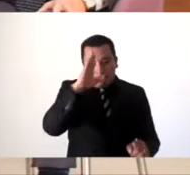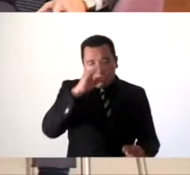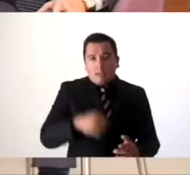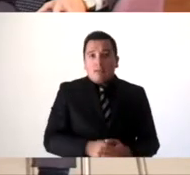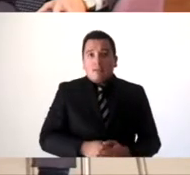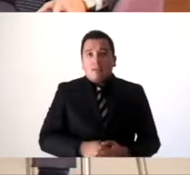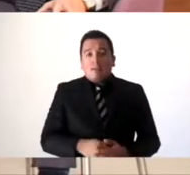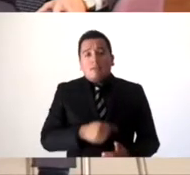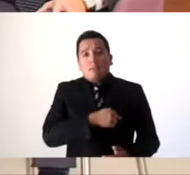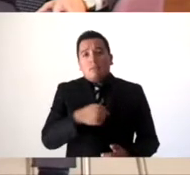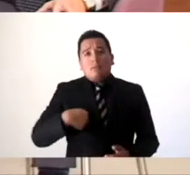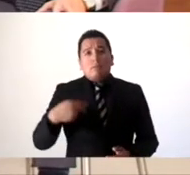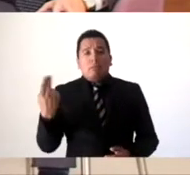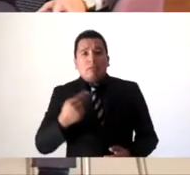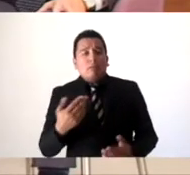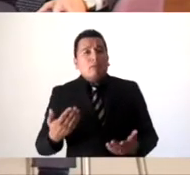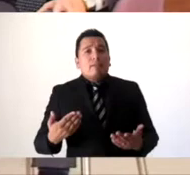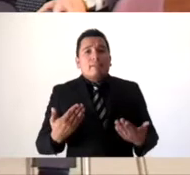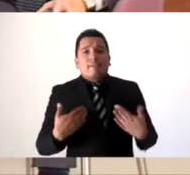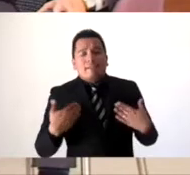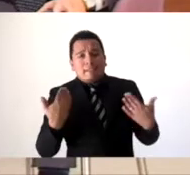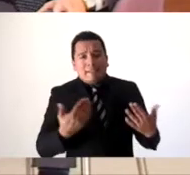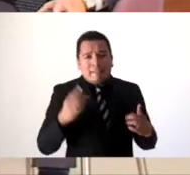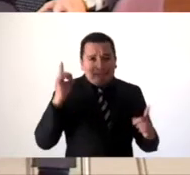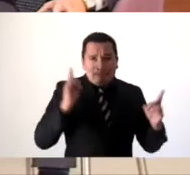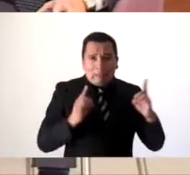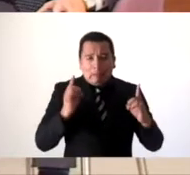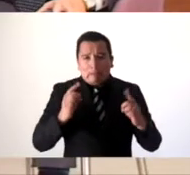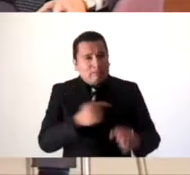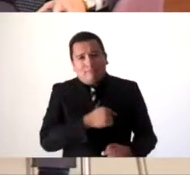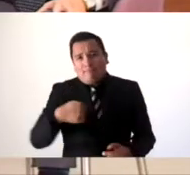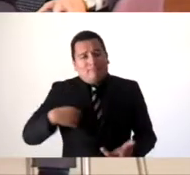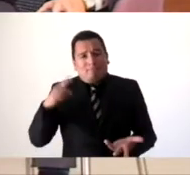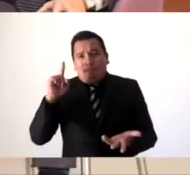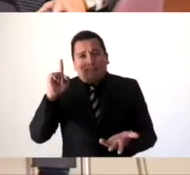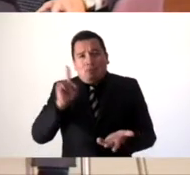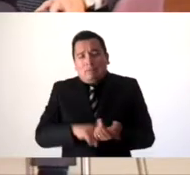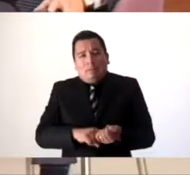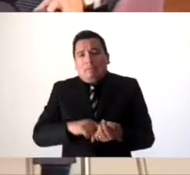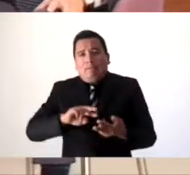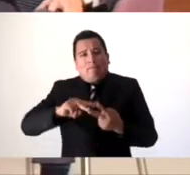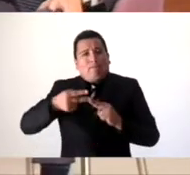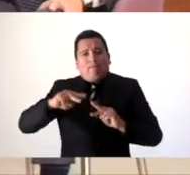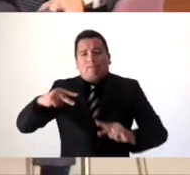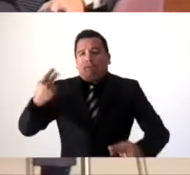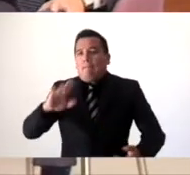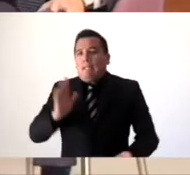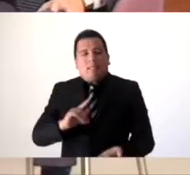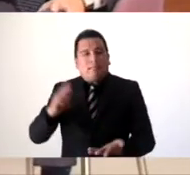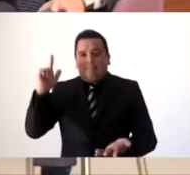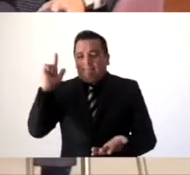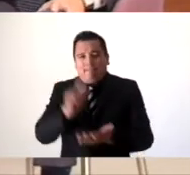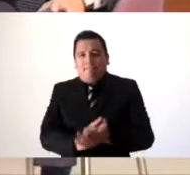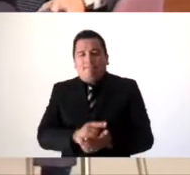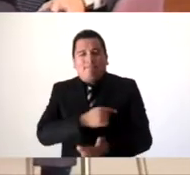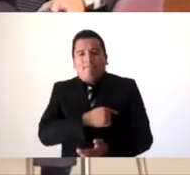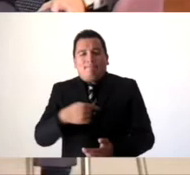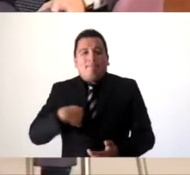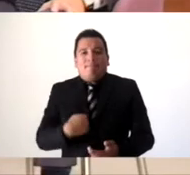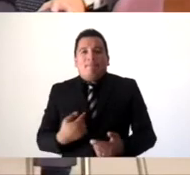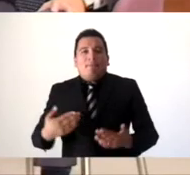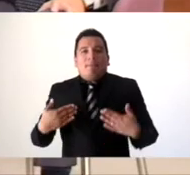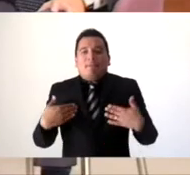atacar esto, de decir, bueno, ya no seamos tan desconfiados, que eso está en nuestro ADN, y al no ser tan desconfiados,